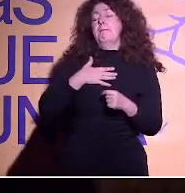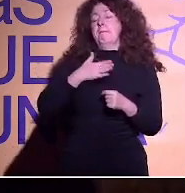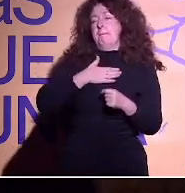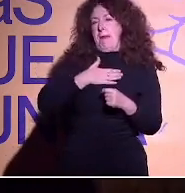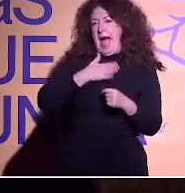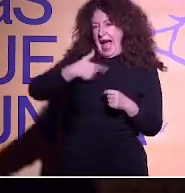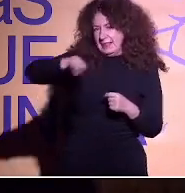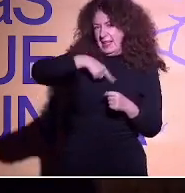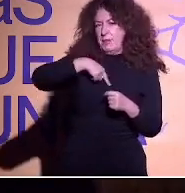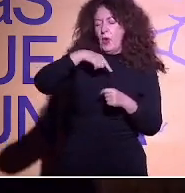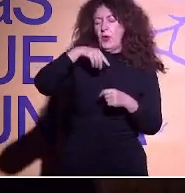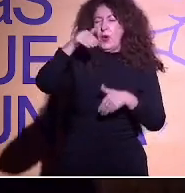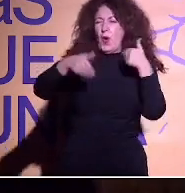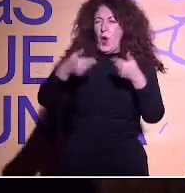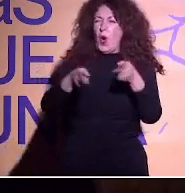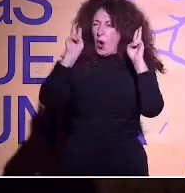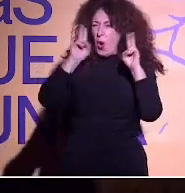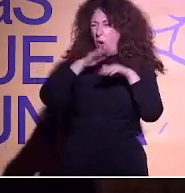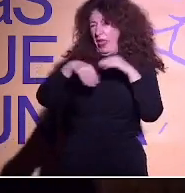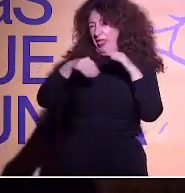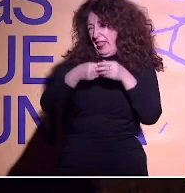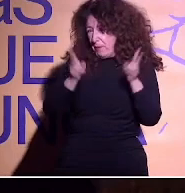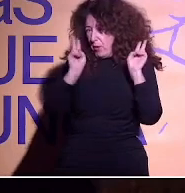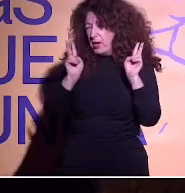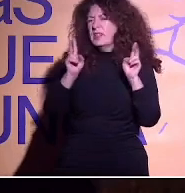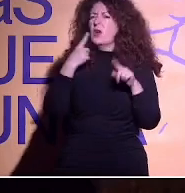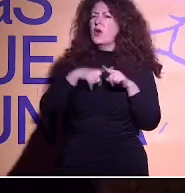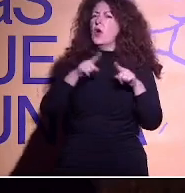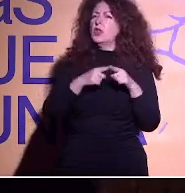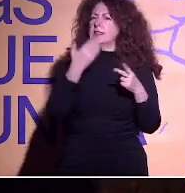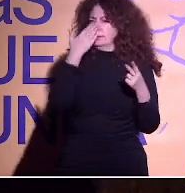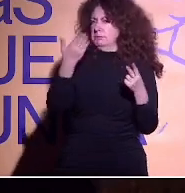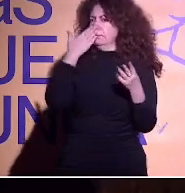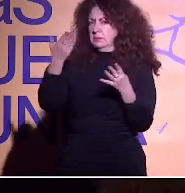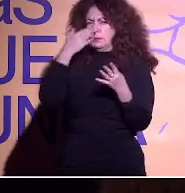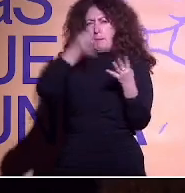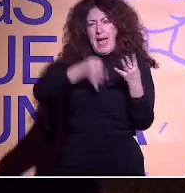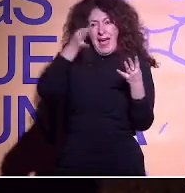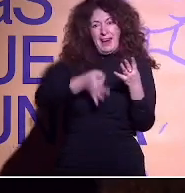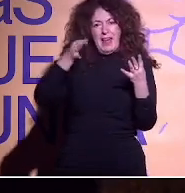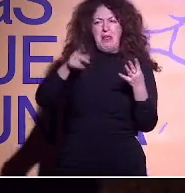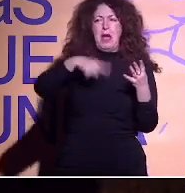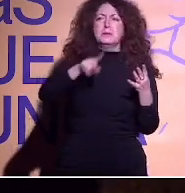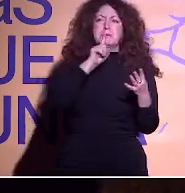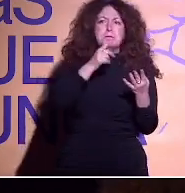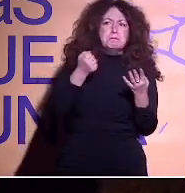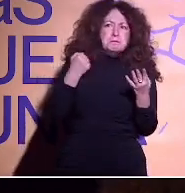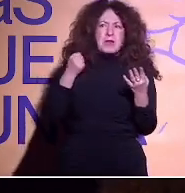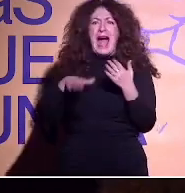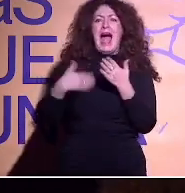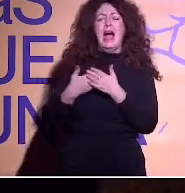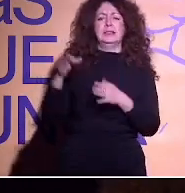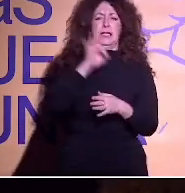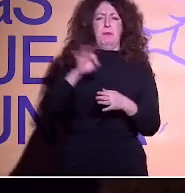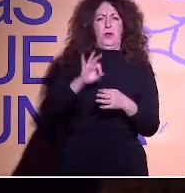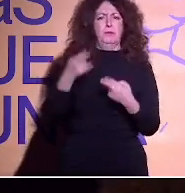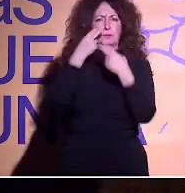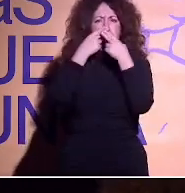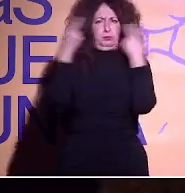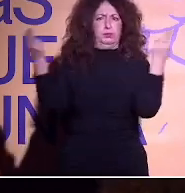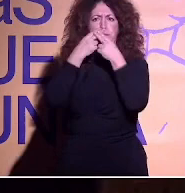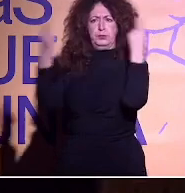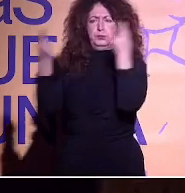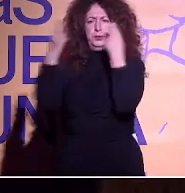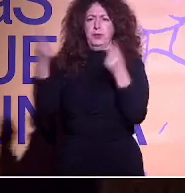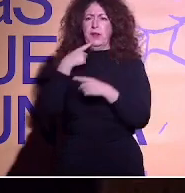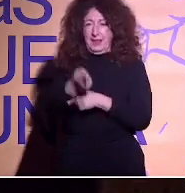democrático todas esas verdades que nadie se atrevía a decir hasta que llegó podemos todo eso forma parte